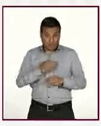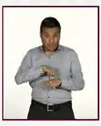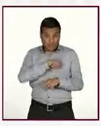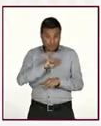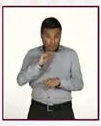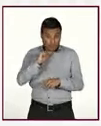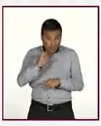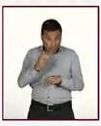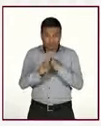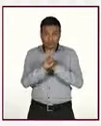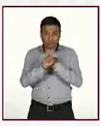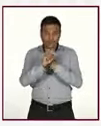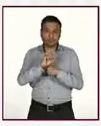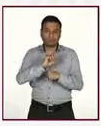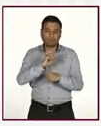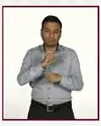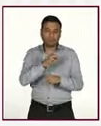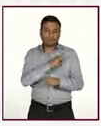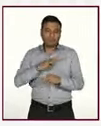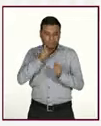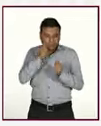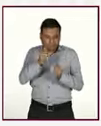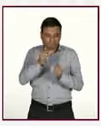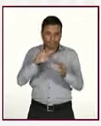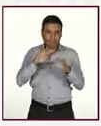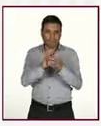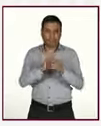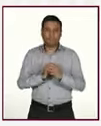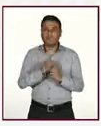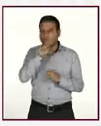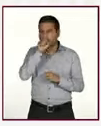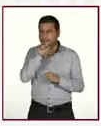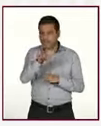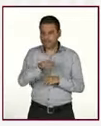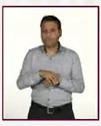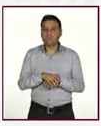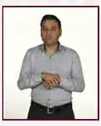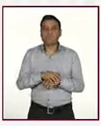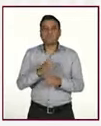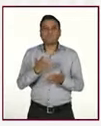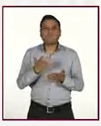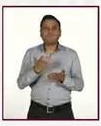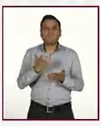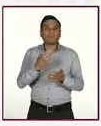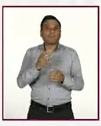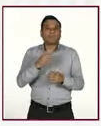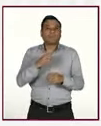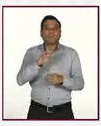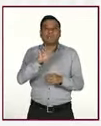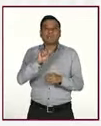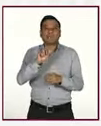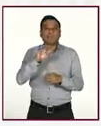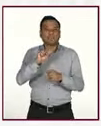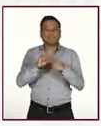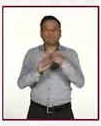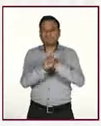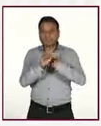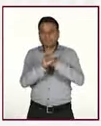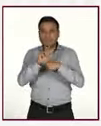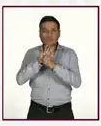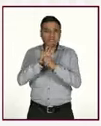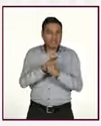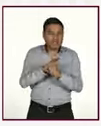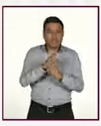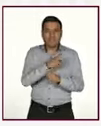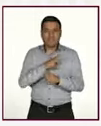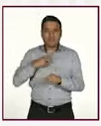el nacimiento. Insisto, esto del sistema adecuado a la respuesta del estrés, porque siempre lo vamos a tener, ¿no? Porque la vida da